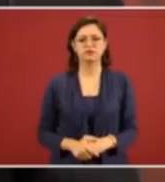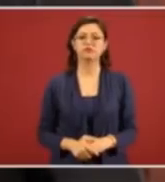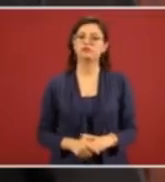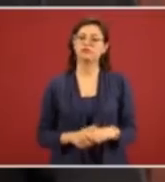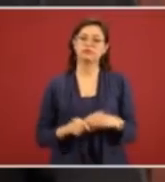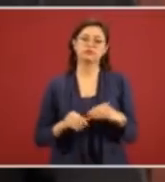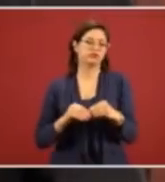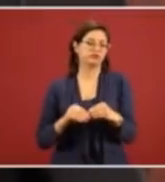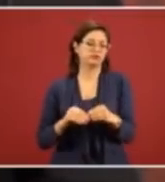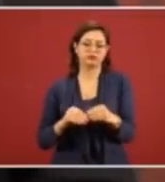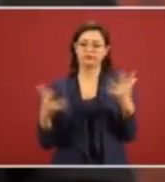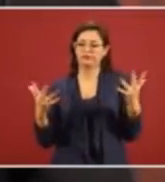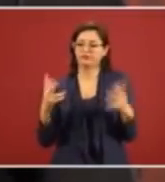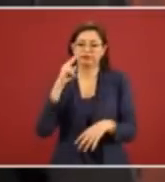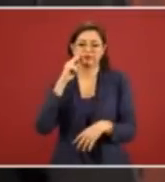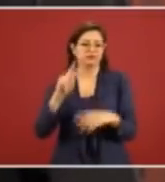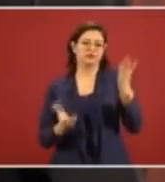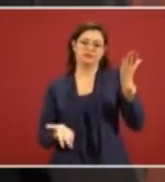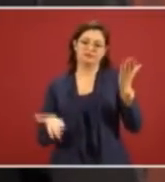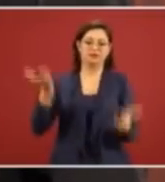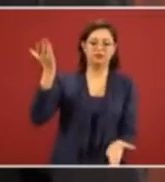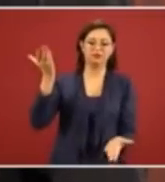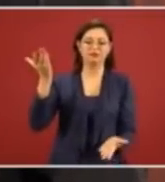ladeado todo,